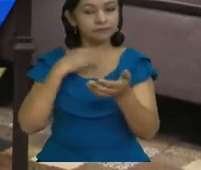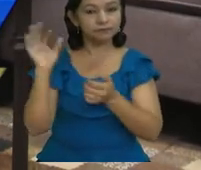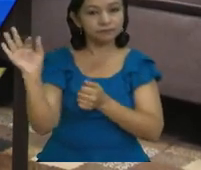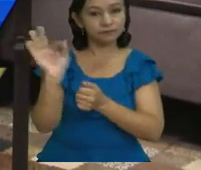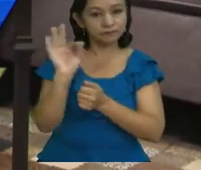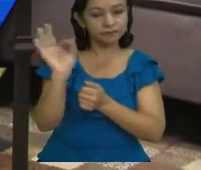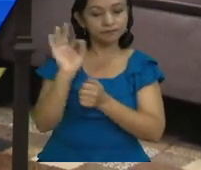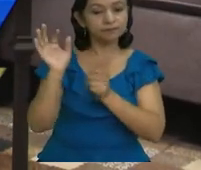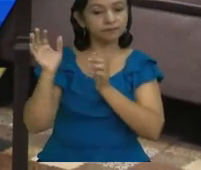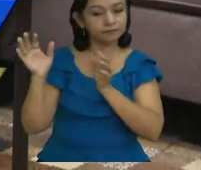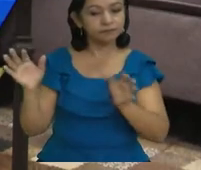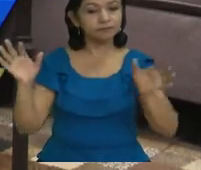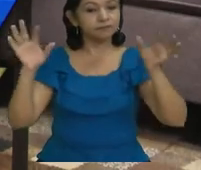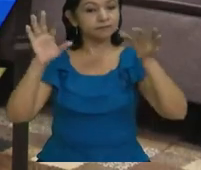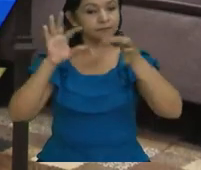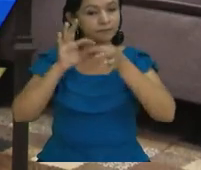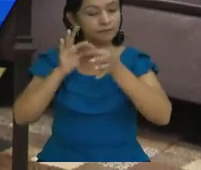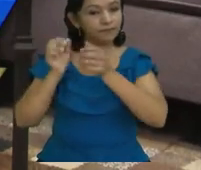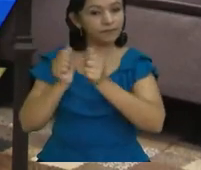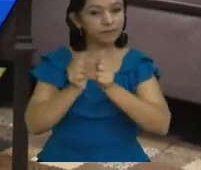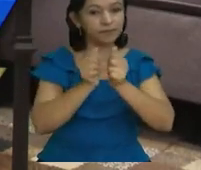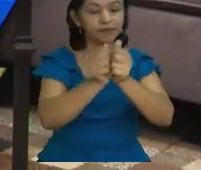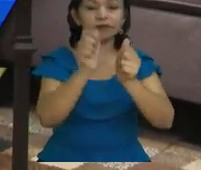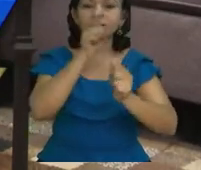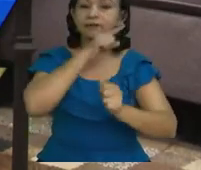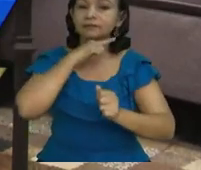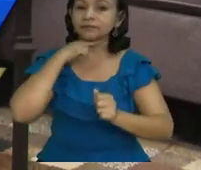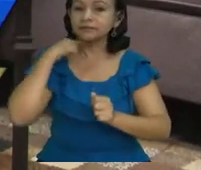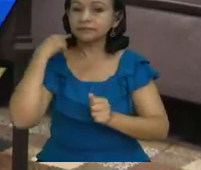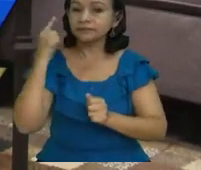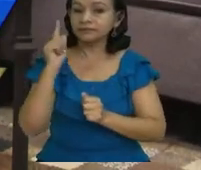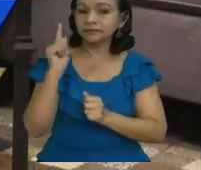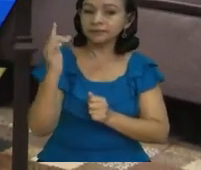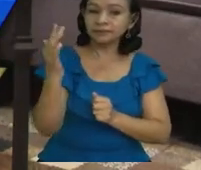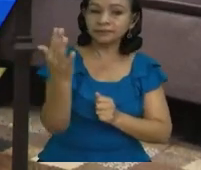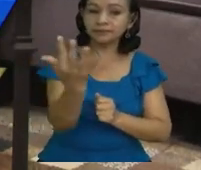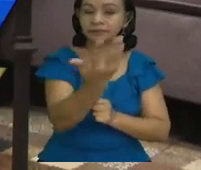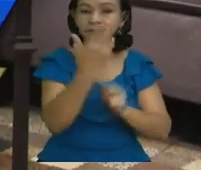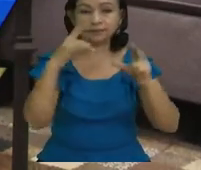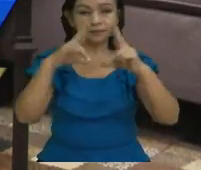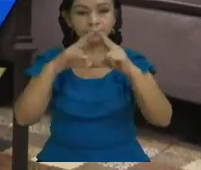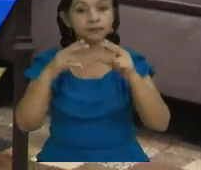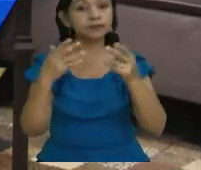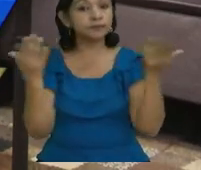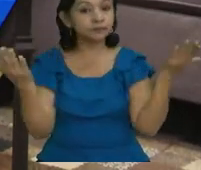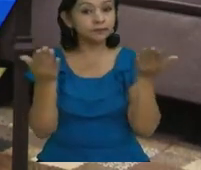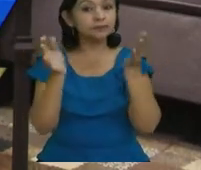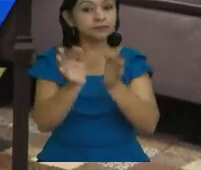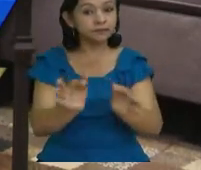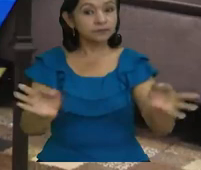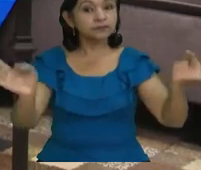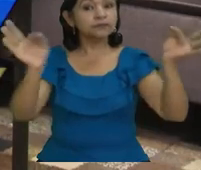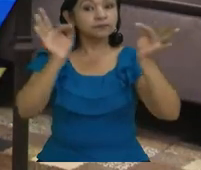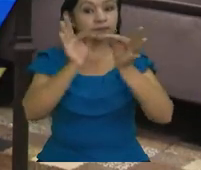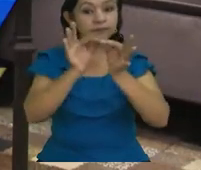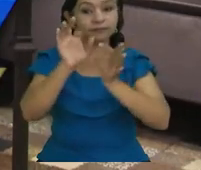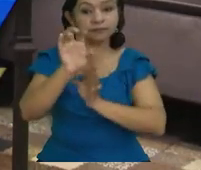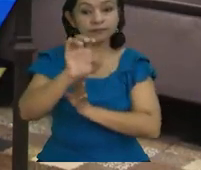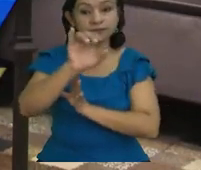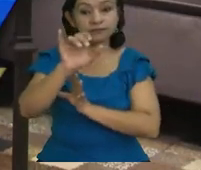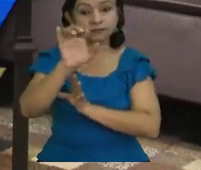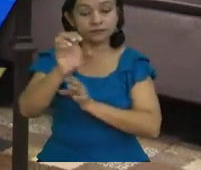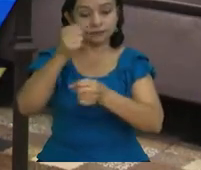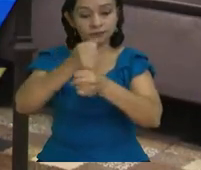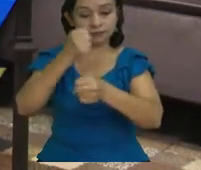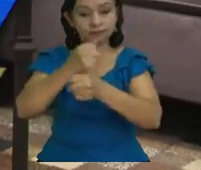ese acompañamiento, pero es que es una realidad en todo el territorio, es decir, ¿cuán importante ese eje de trabajo está contemplado a reforzarse en